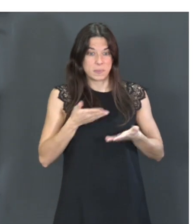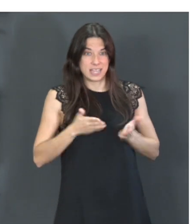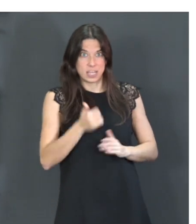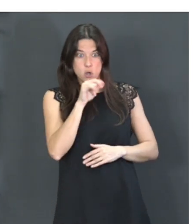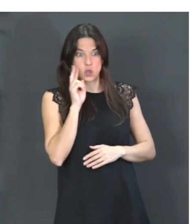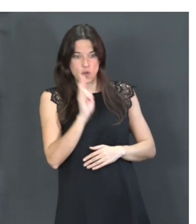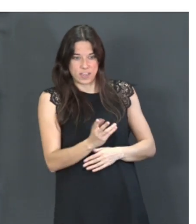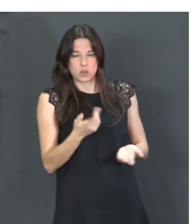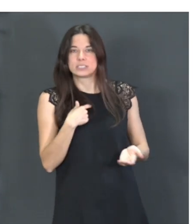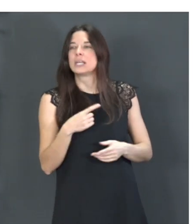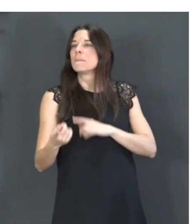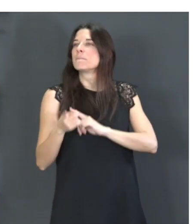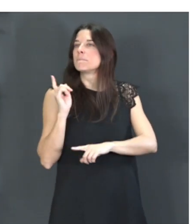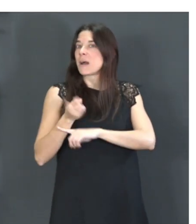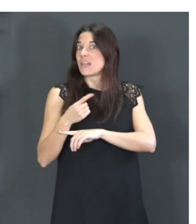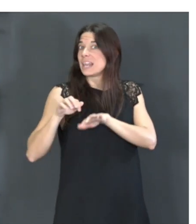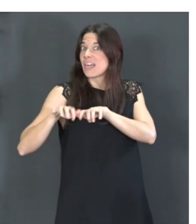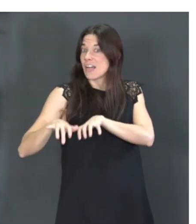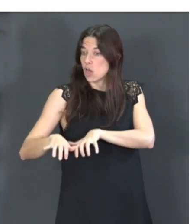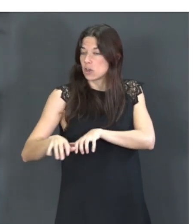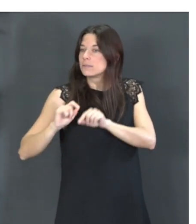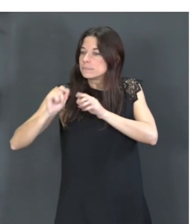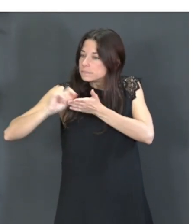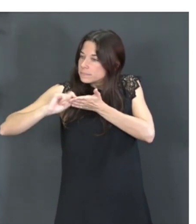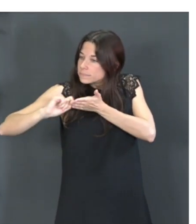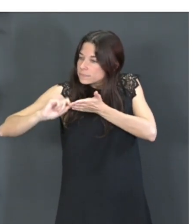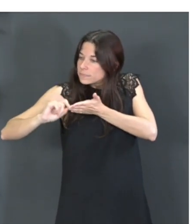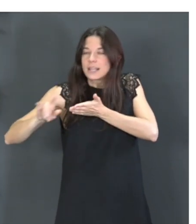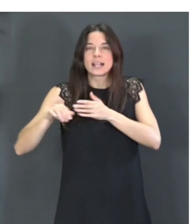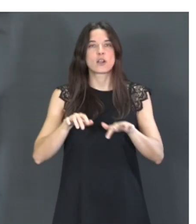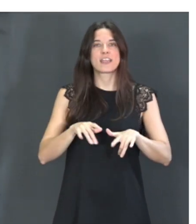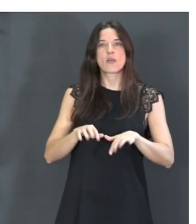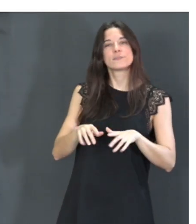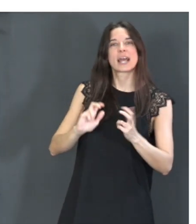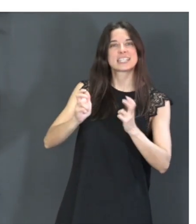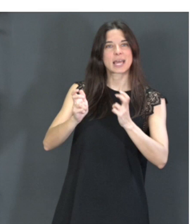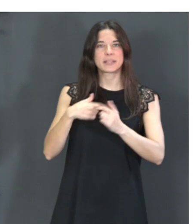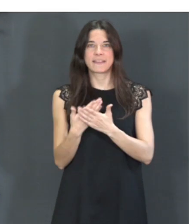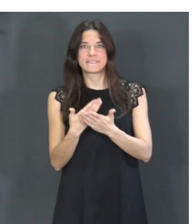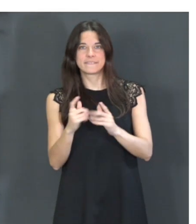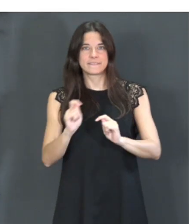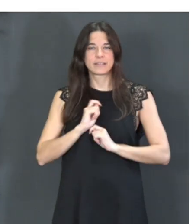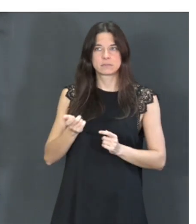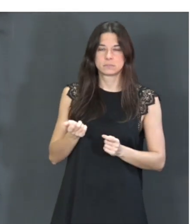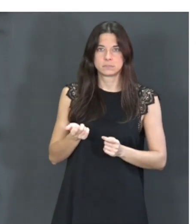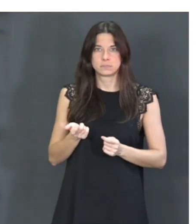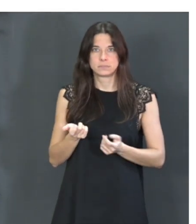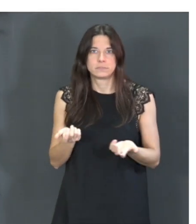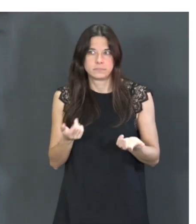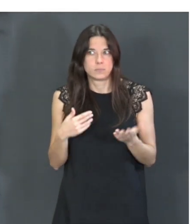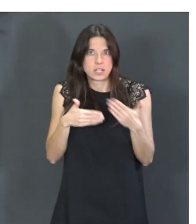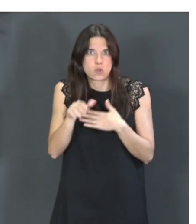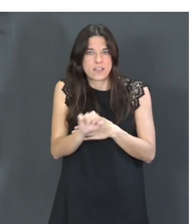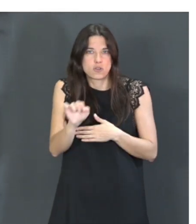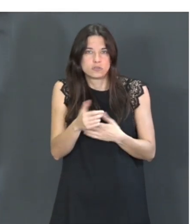le mandan una redacción, se pone con el ordenador y se lo pide a ChatGPT o al para que se lo haga. Pues dentro de unos años